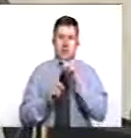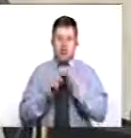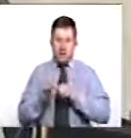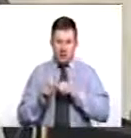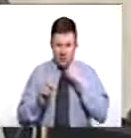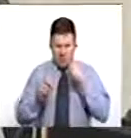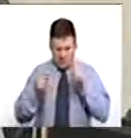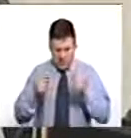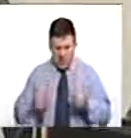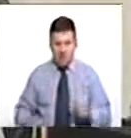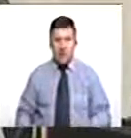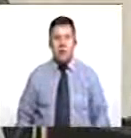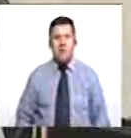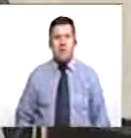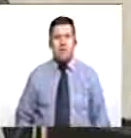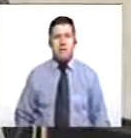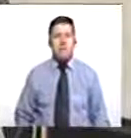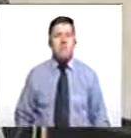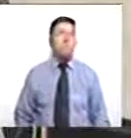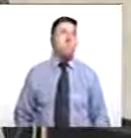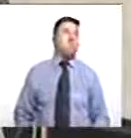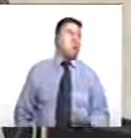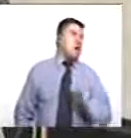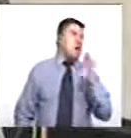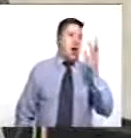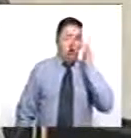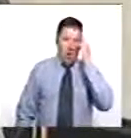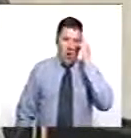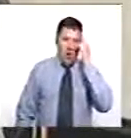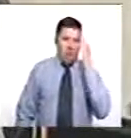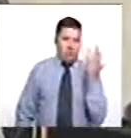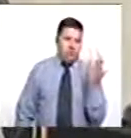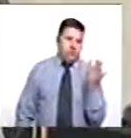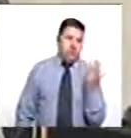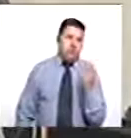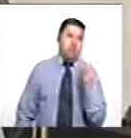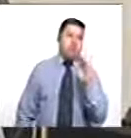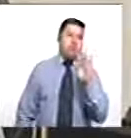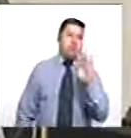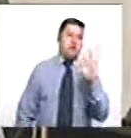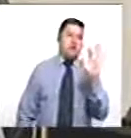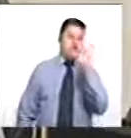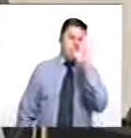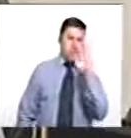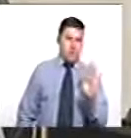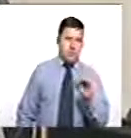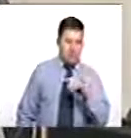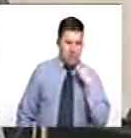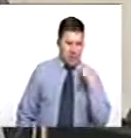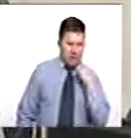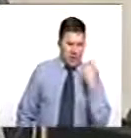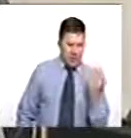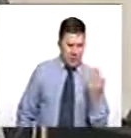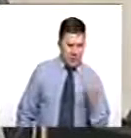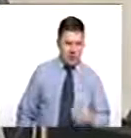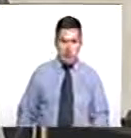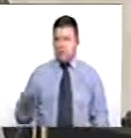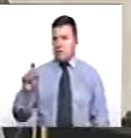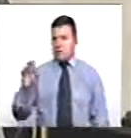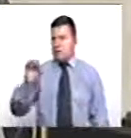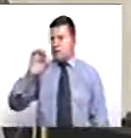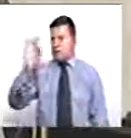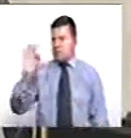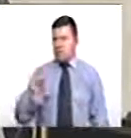mensuales. Claro, era lógico, era 45% en pérdidas y el